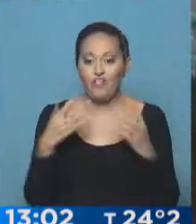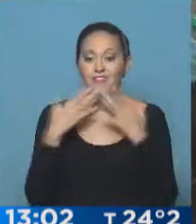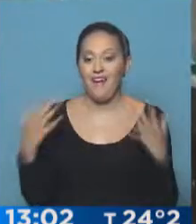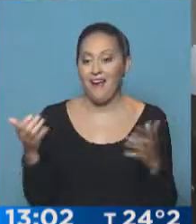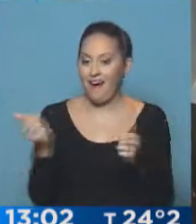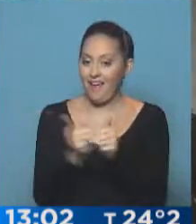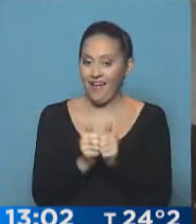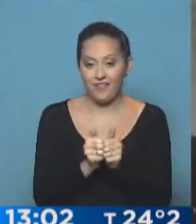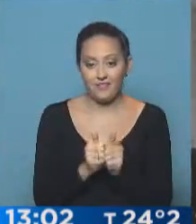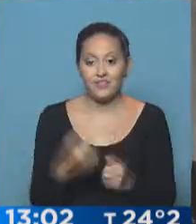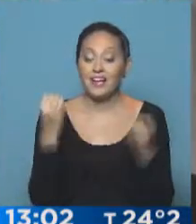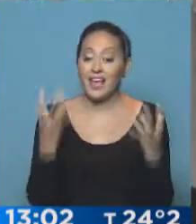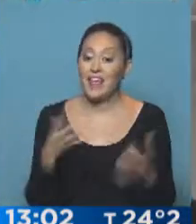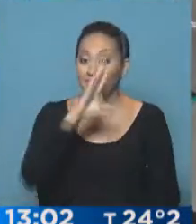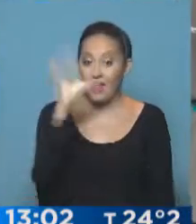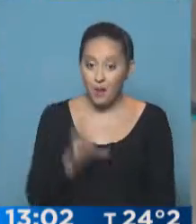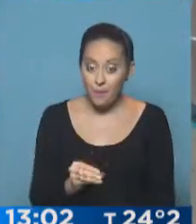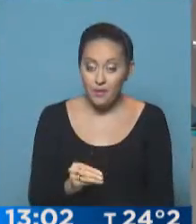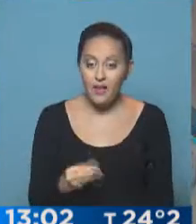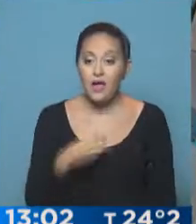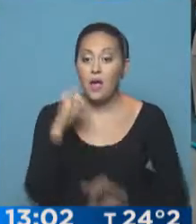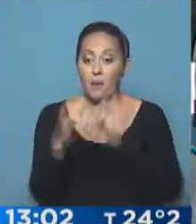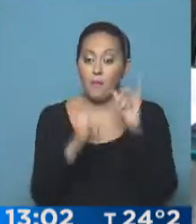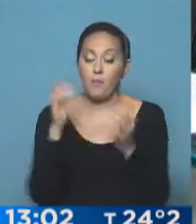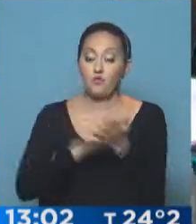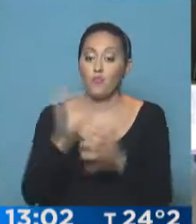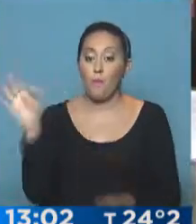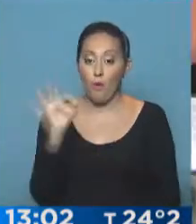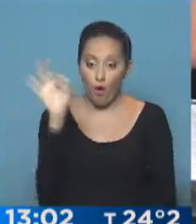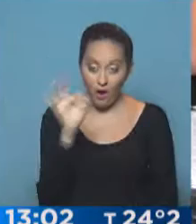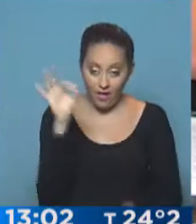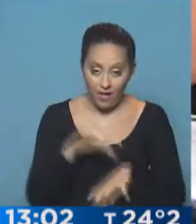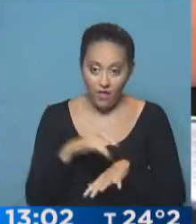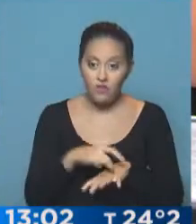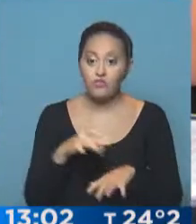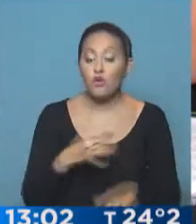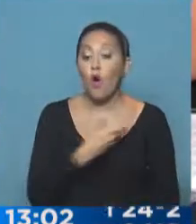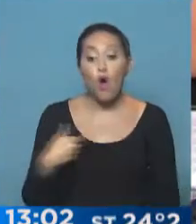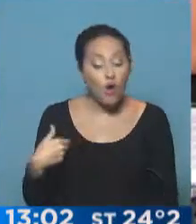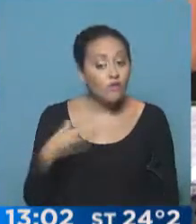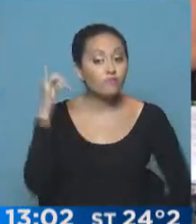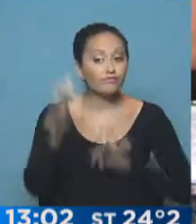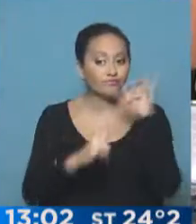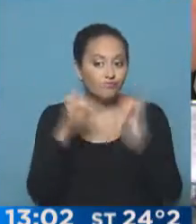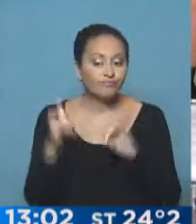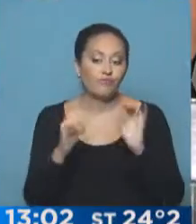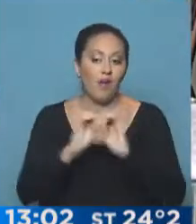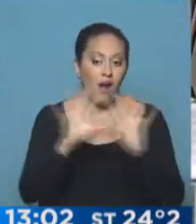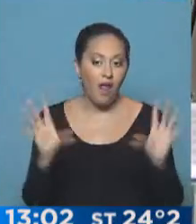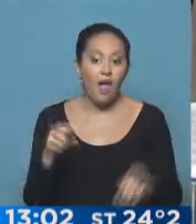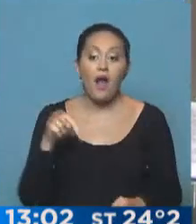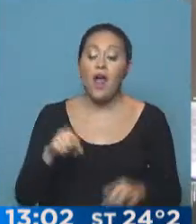como están en todo el país y comenzamos hablando de dengue y el gobierno nacional aclaró que la situación comienza a